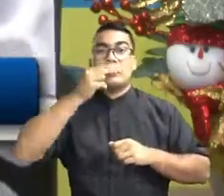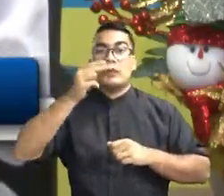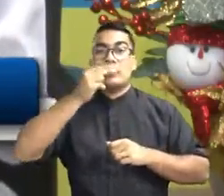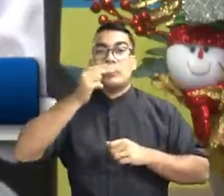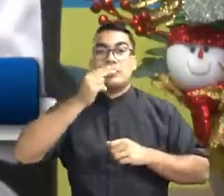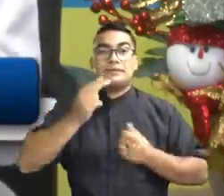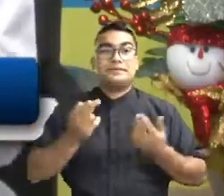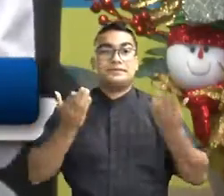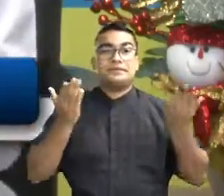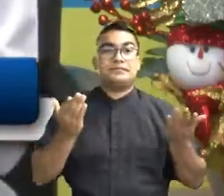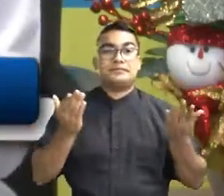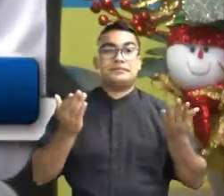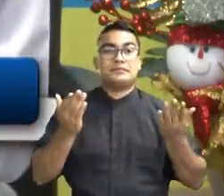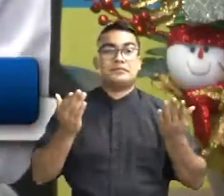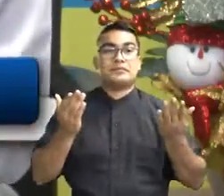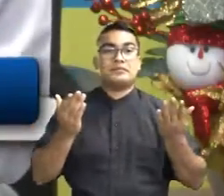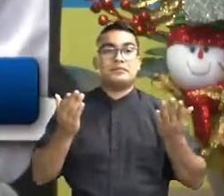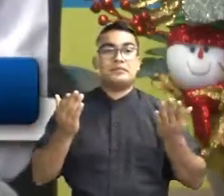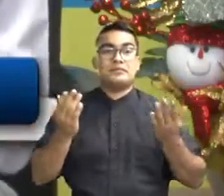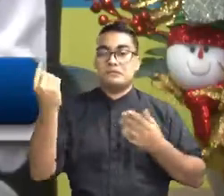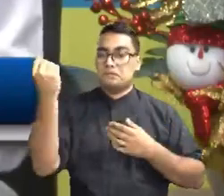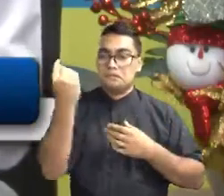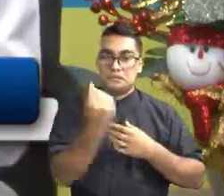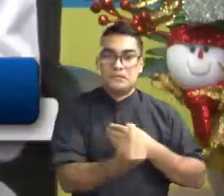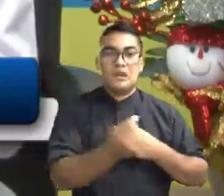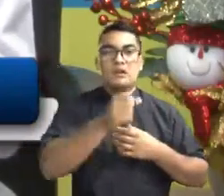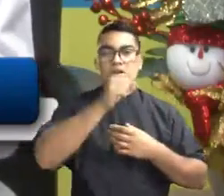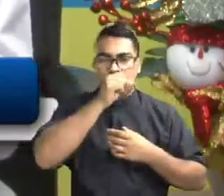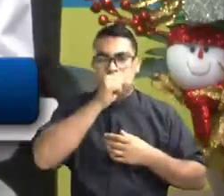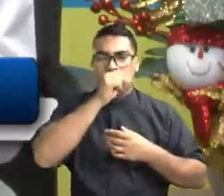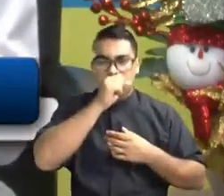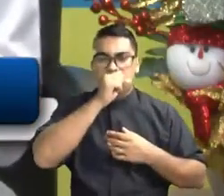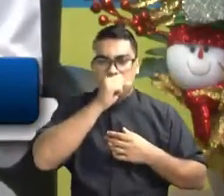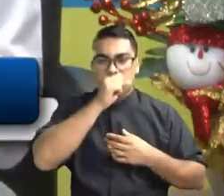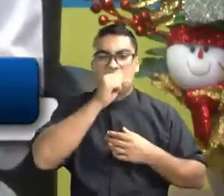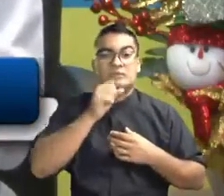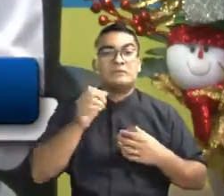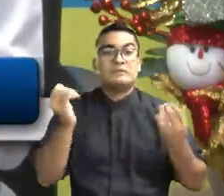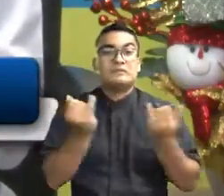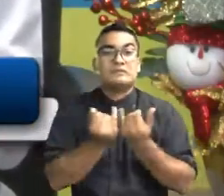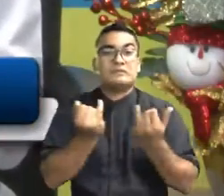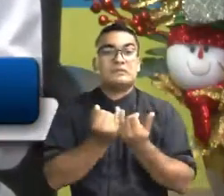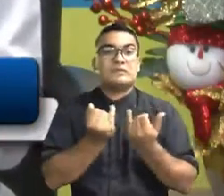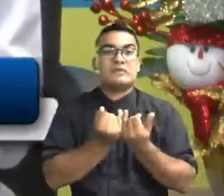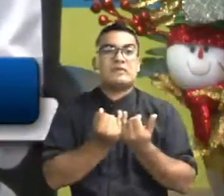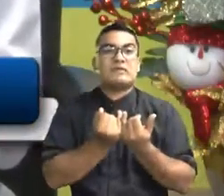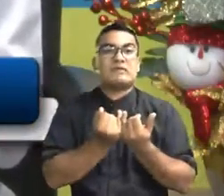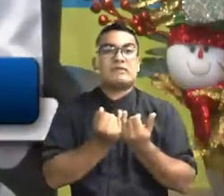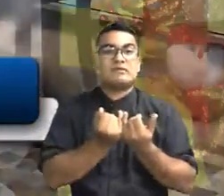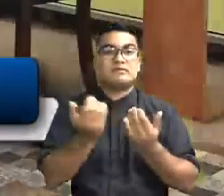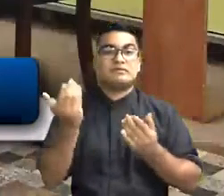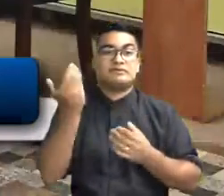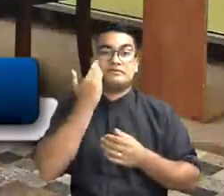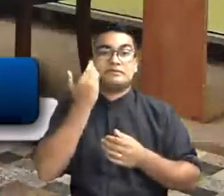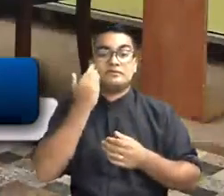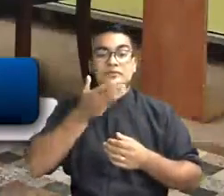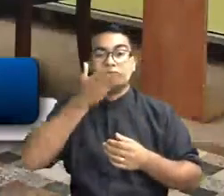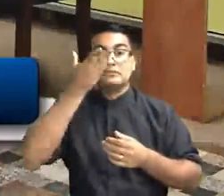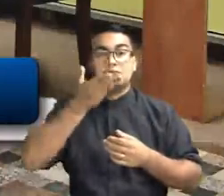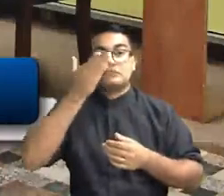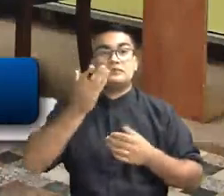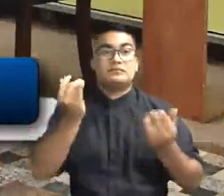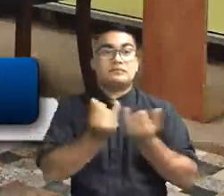que frecuentemente nos llegan a la consulta con tos o hacen episodios de problemas, enfermedades respiratorias,